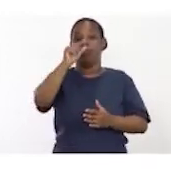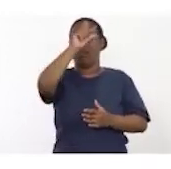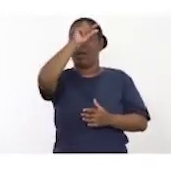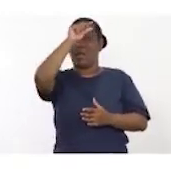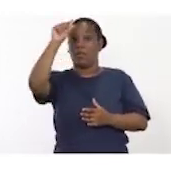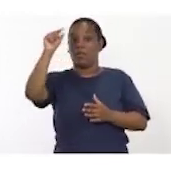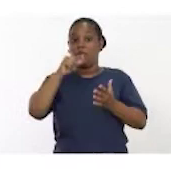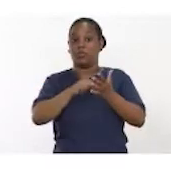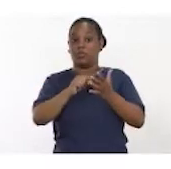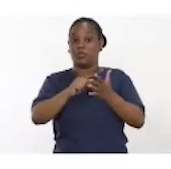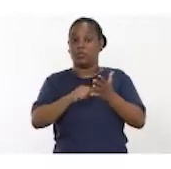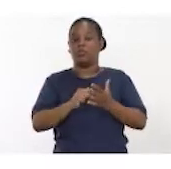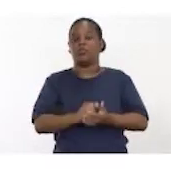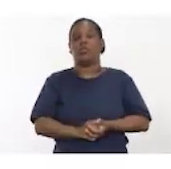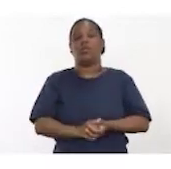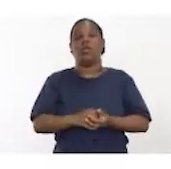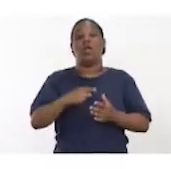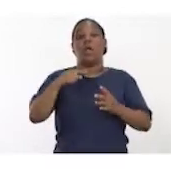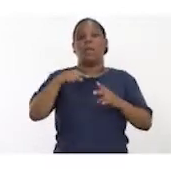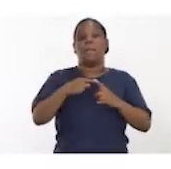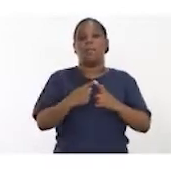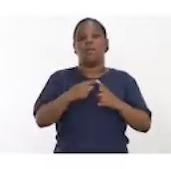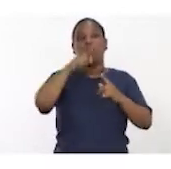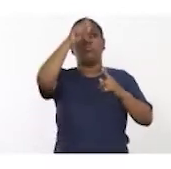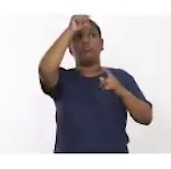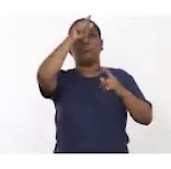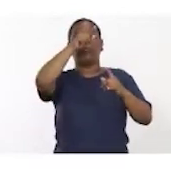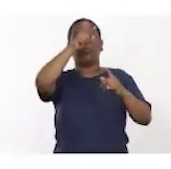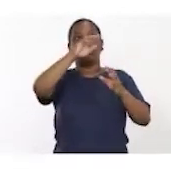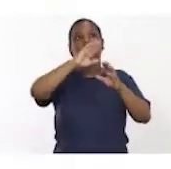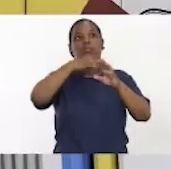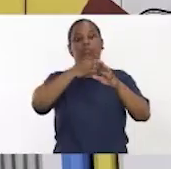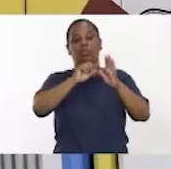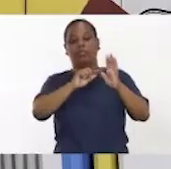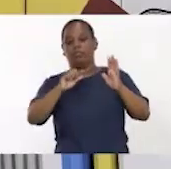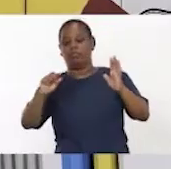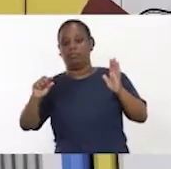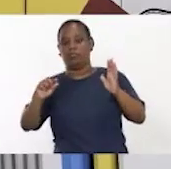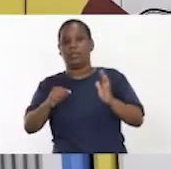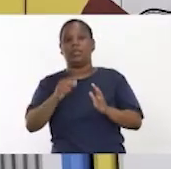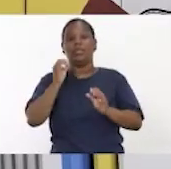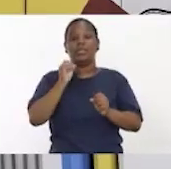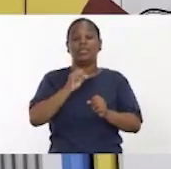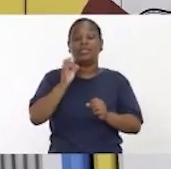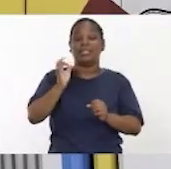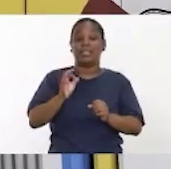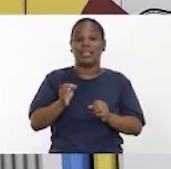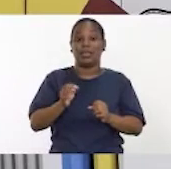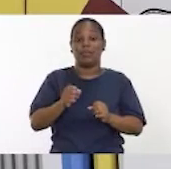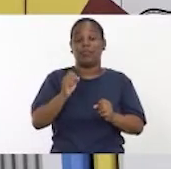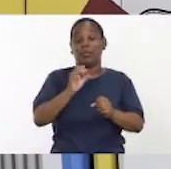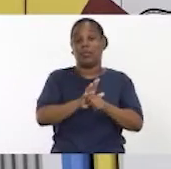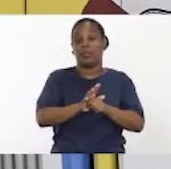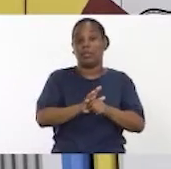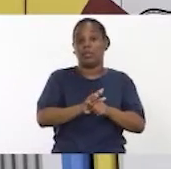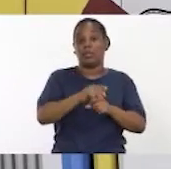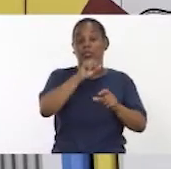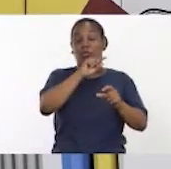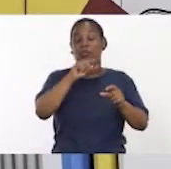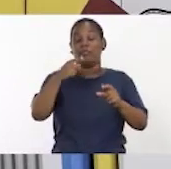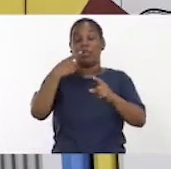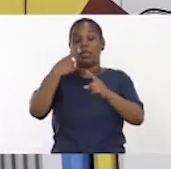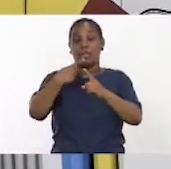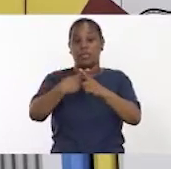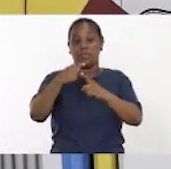ecuaciones por ejes de coordenadas, siempre comenzando por el eje de las